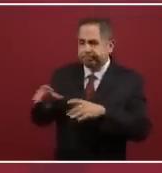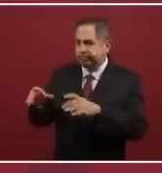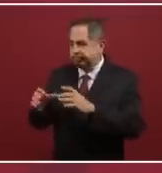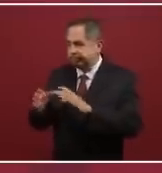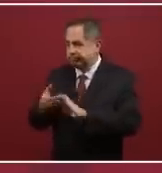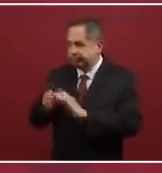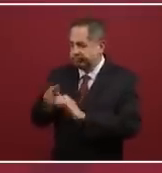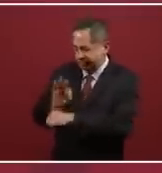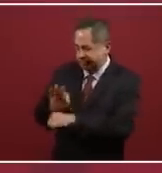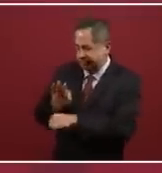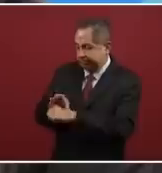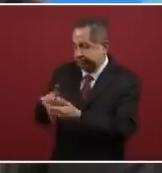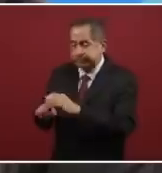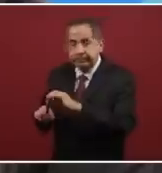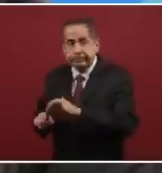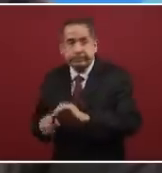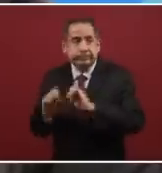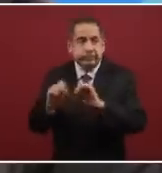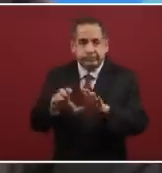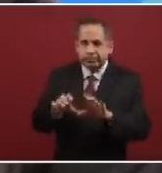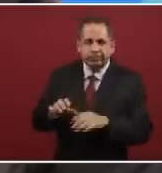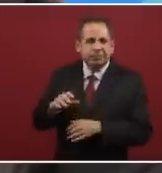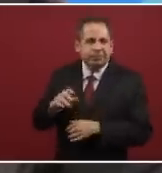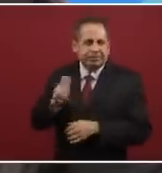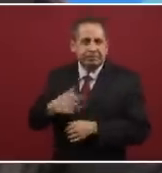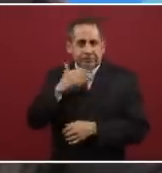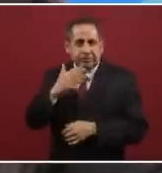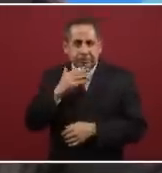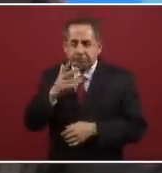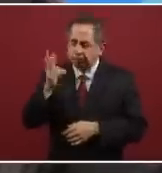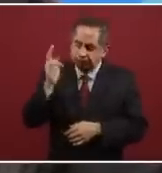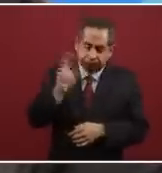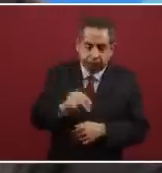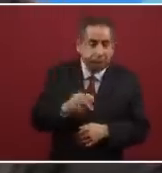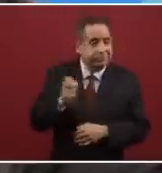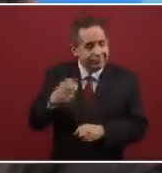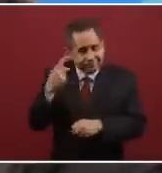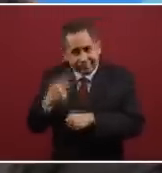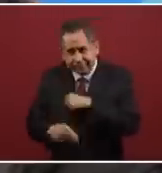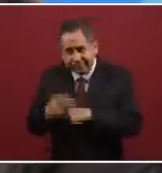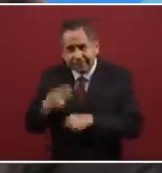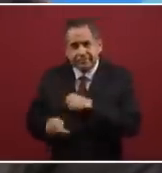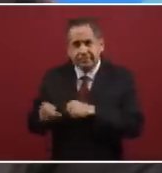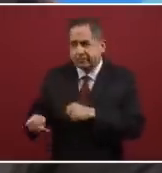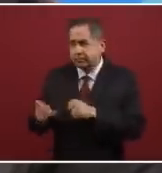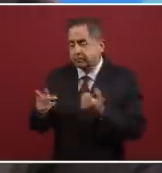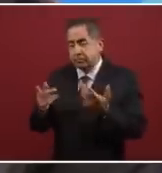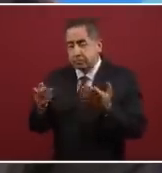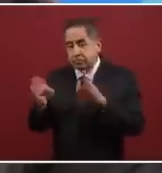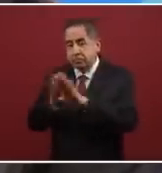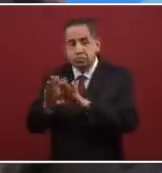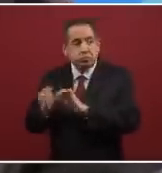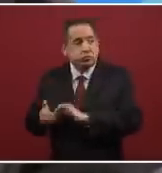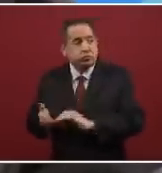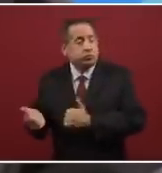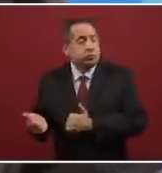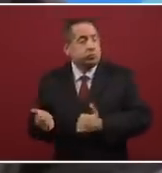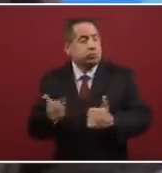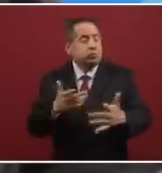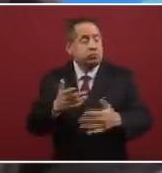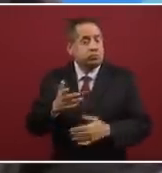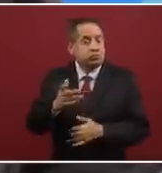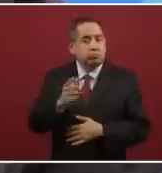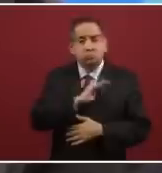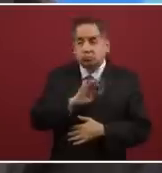tráfico muchos años. Es lo más peligroso que puede haber para las personas. Puede haber situaciones